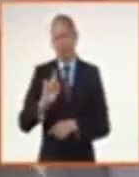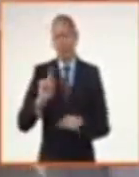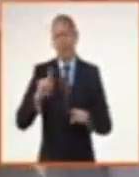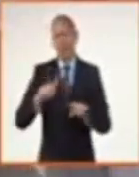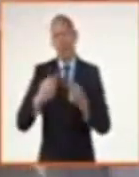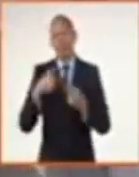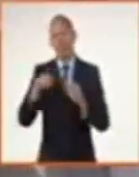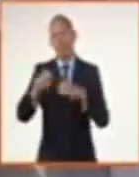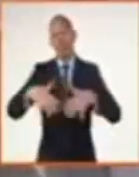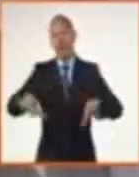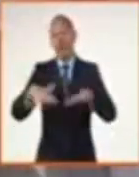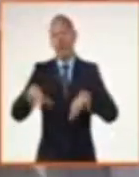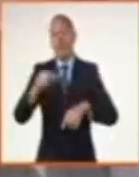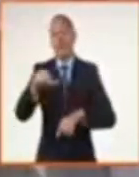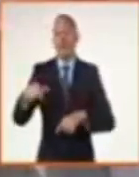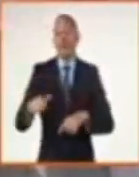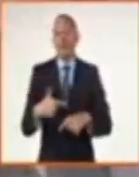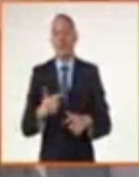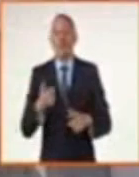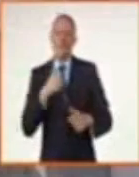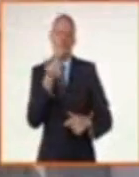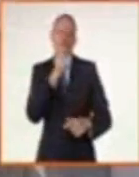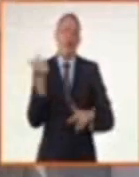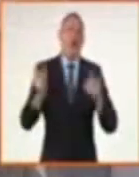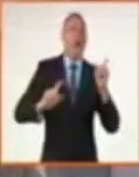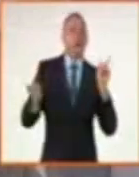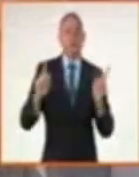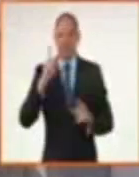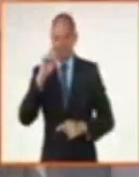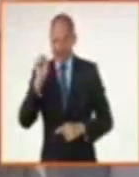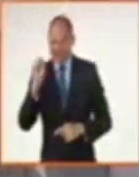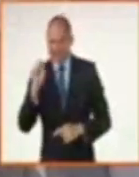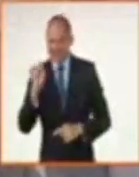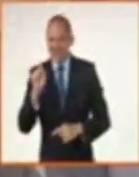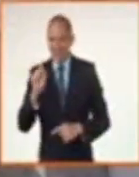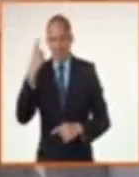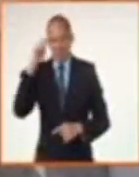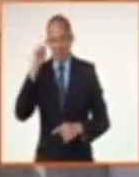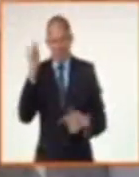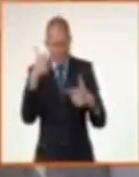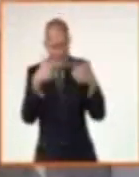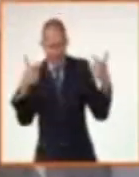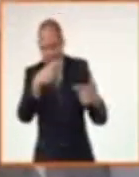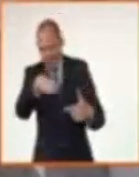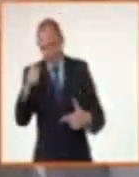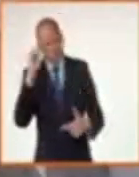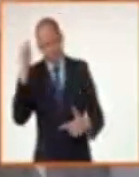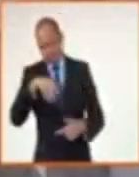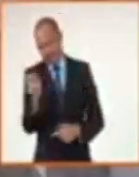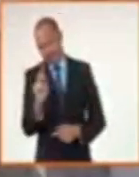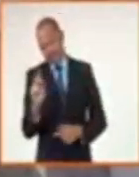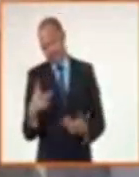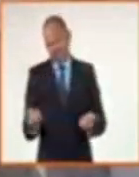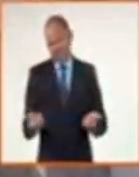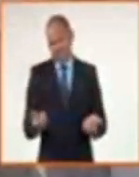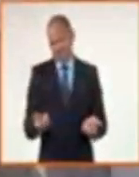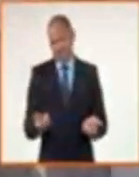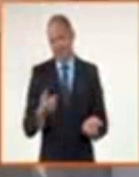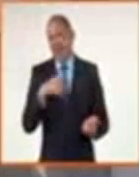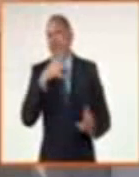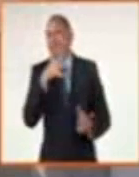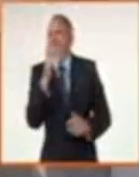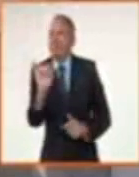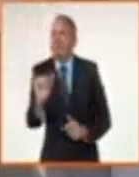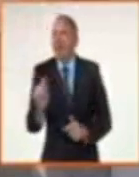supuesto, pero para la presión que llevamos, yo comparo las elecciones nuestras un poquito con el juego de pelota